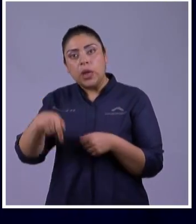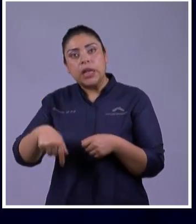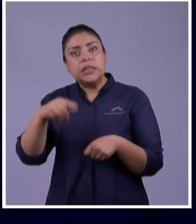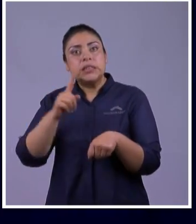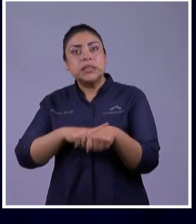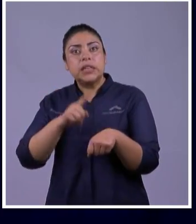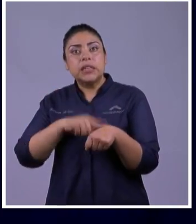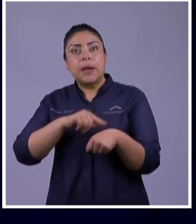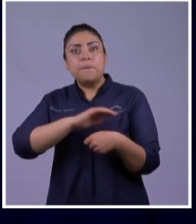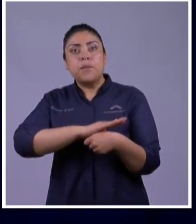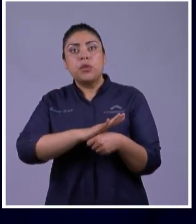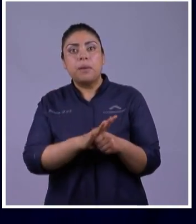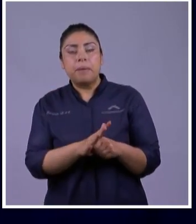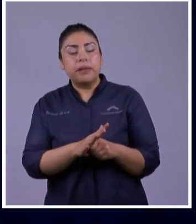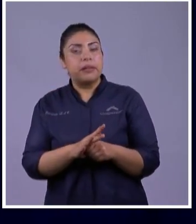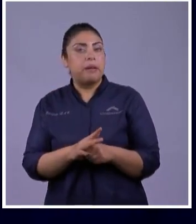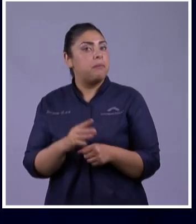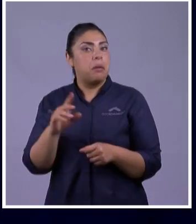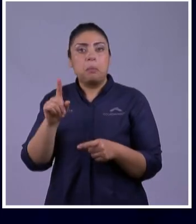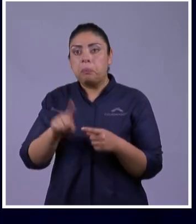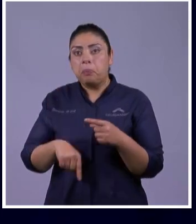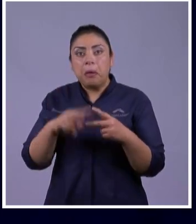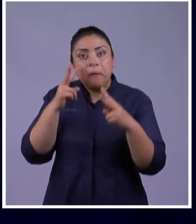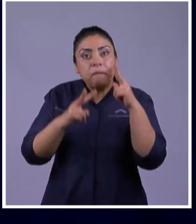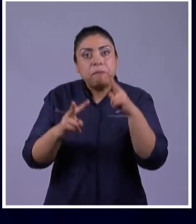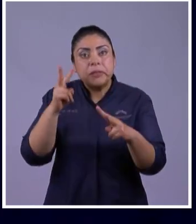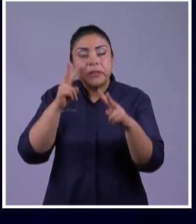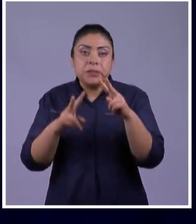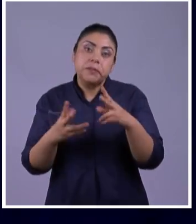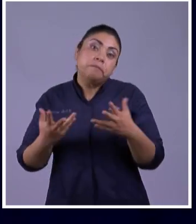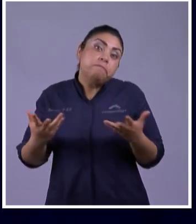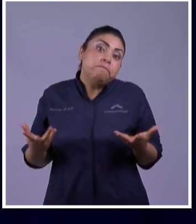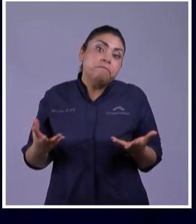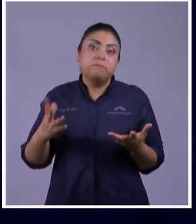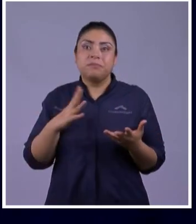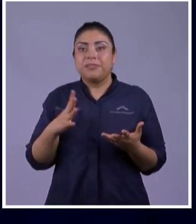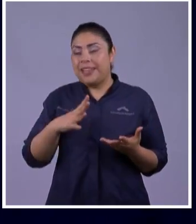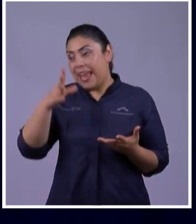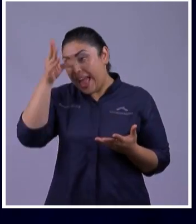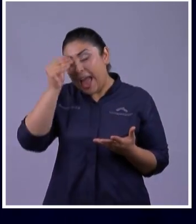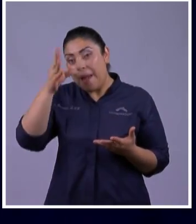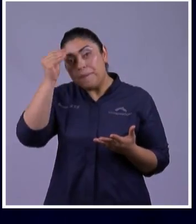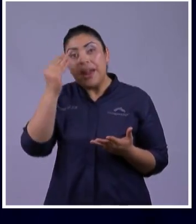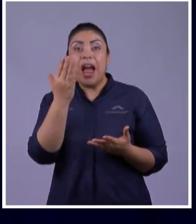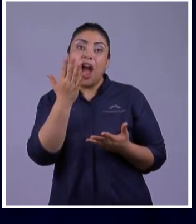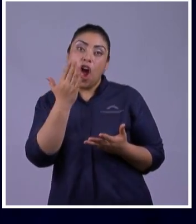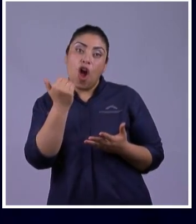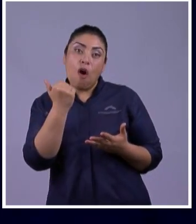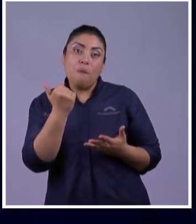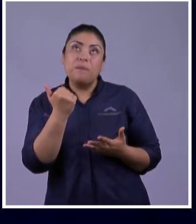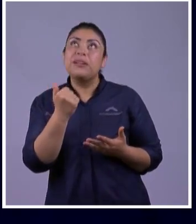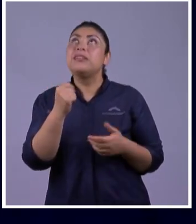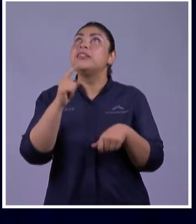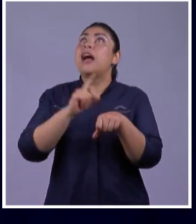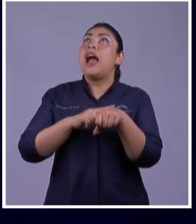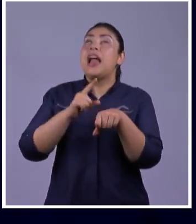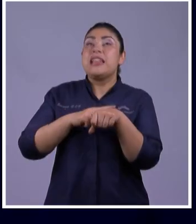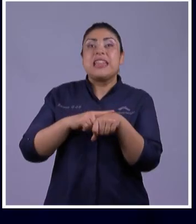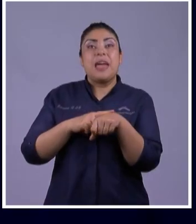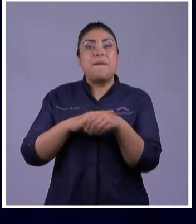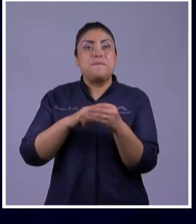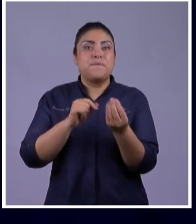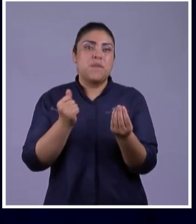que adaptarse Se están adaptando Se tiene que adaptar A la comida Se tiene que adaptar Al clima Se tiene que adaptar A la sociedad